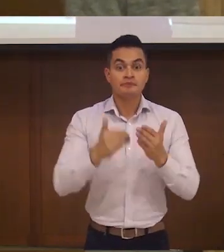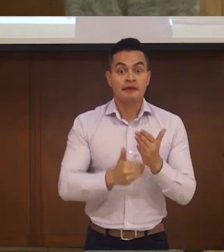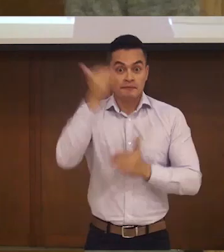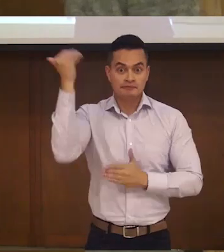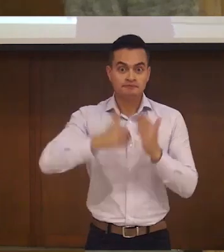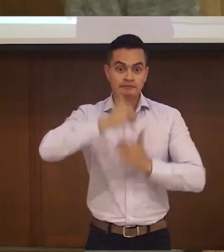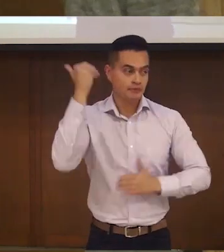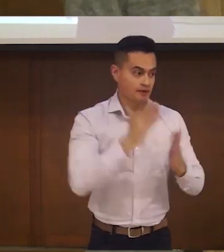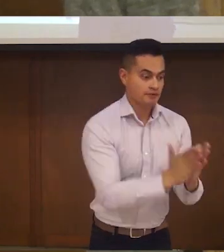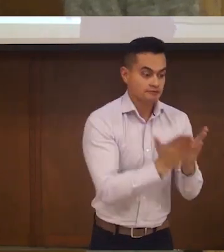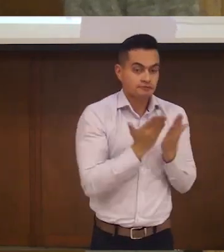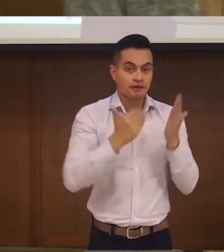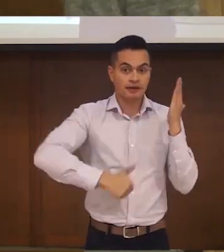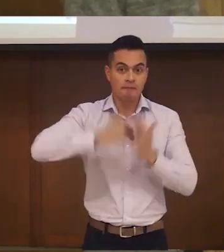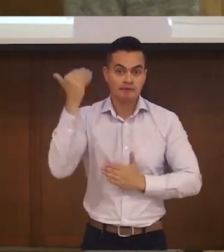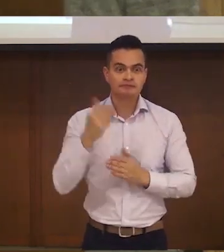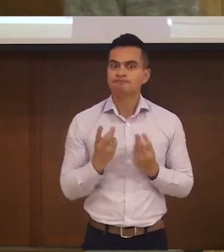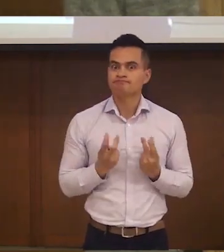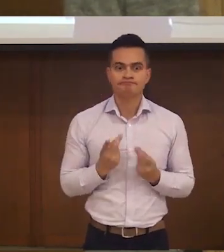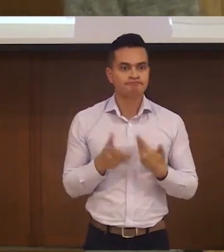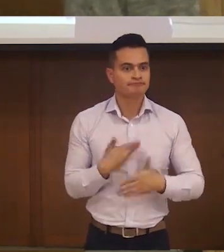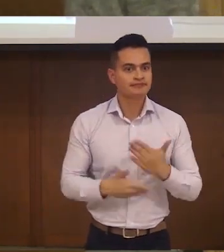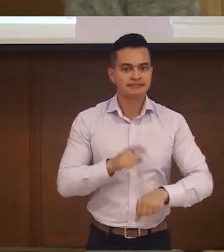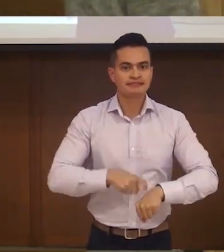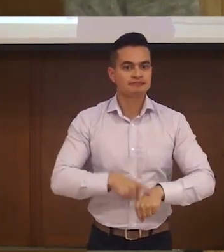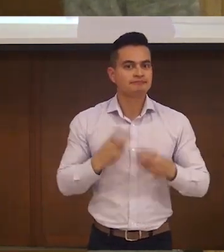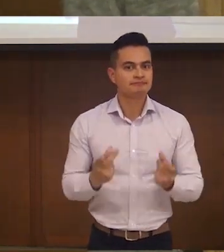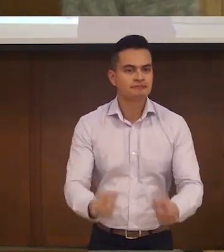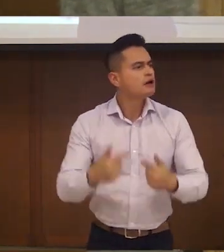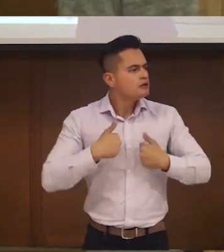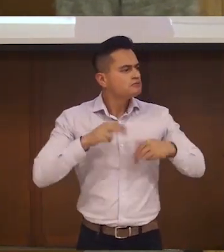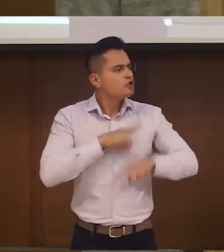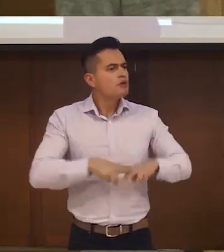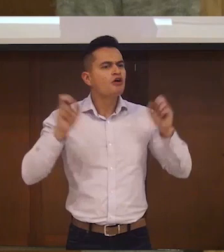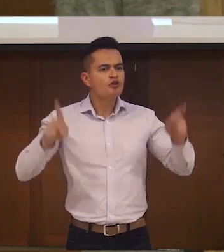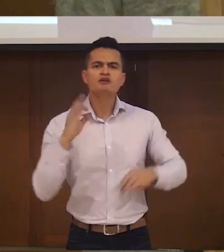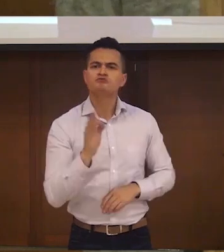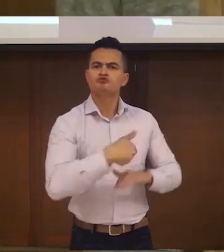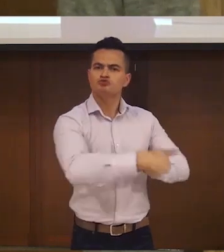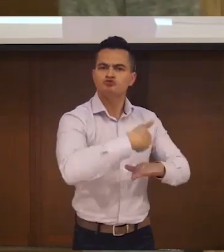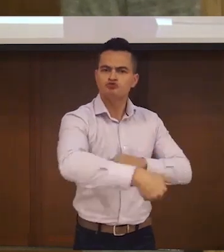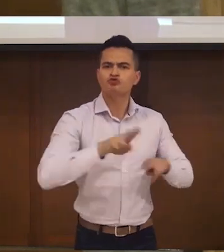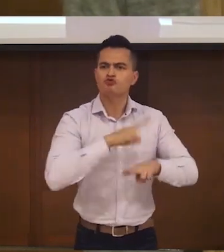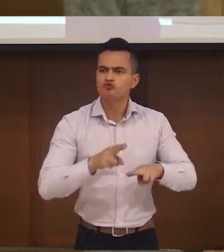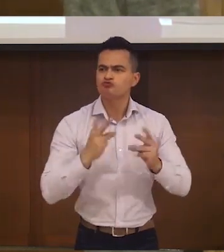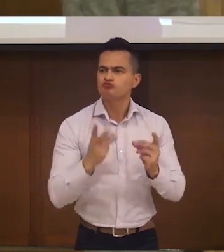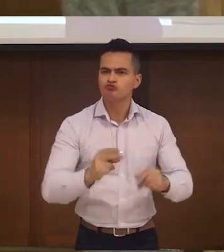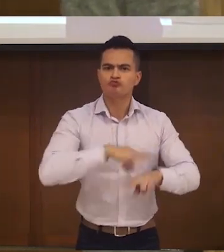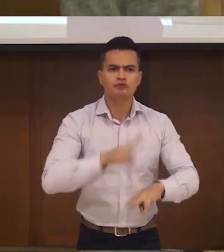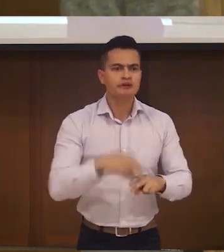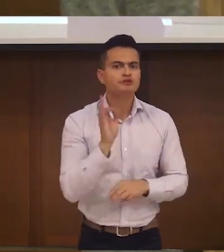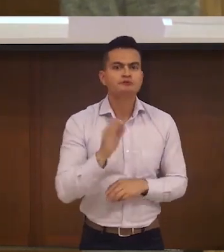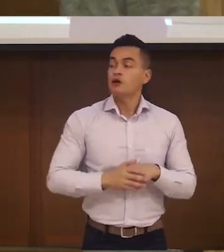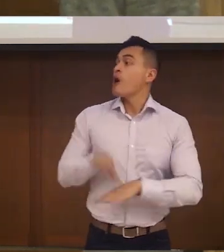Pasó que tuvimos que empezar. Había que empezar porque era rapidísimo todo. Esto también era normal. Desgraciadamente, no sé